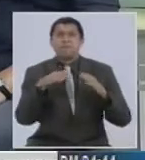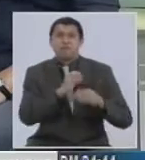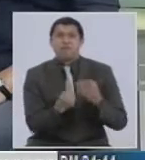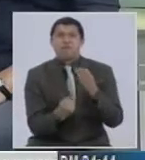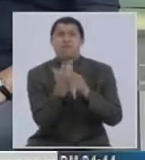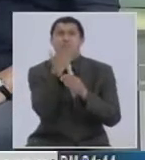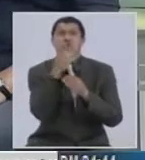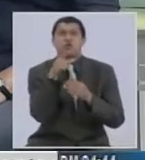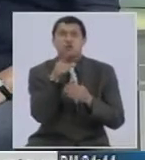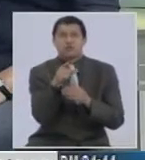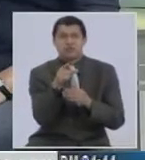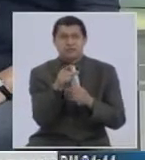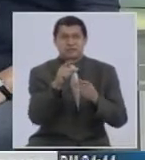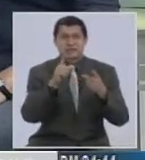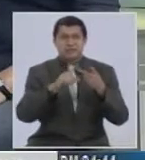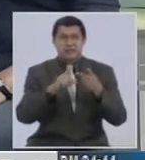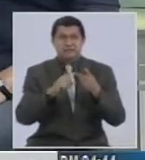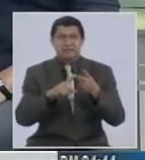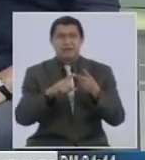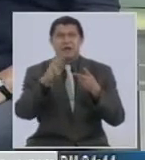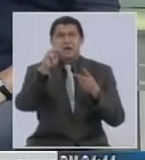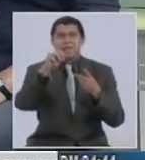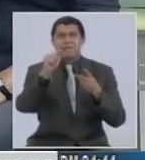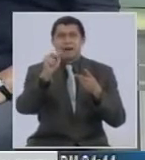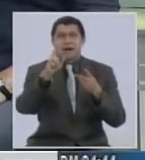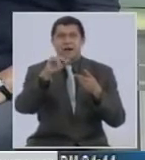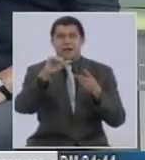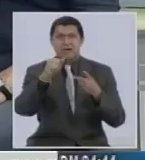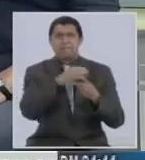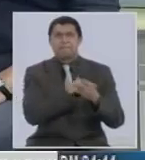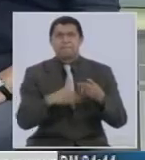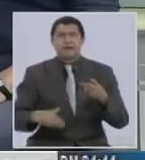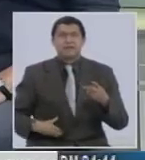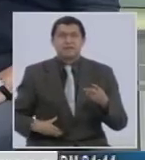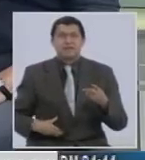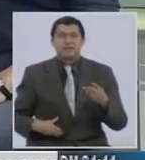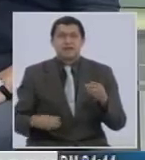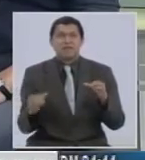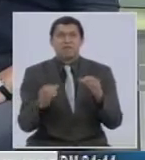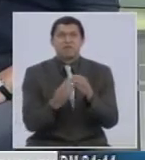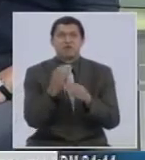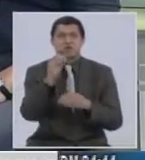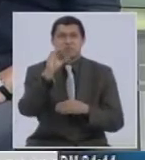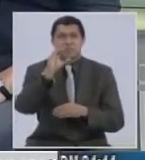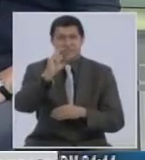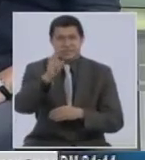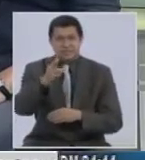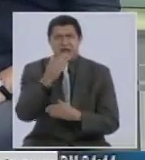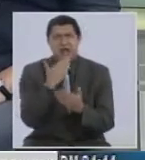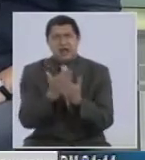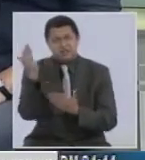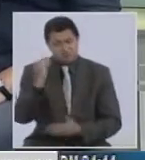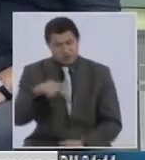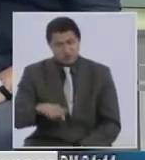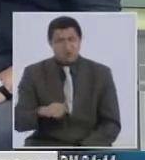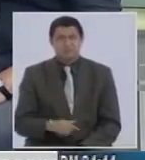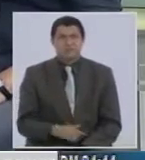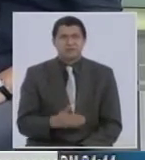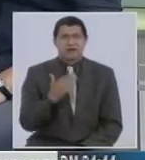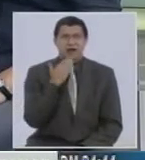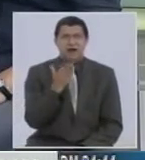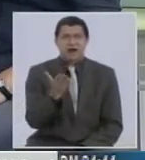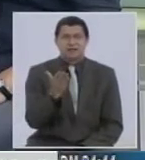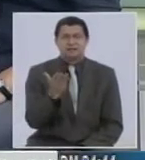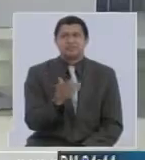fundador de esta fundación, y también María Goncalves, presidenta de la Fundación Hepatitis C. Gracias por acompañarme la tarde de hoy. Gracias a ti por